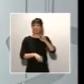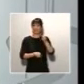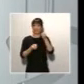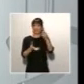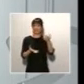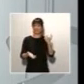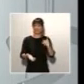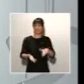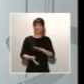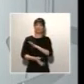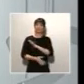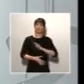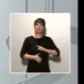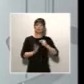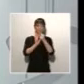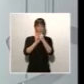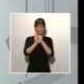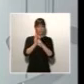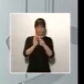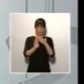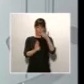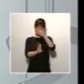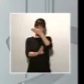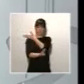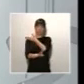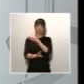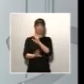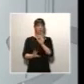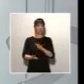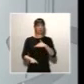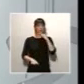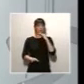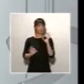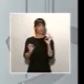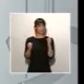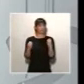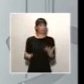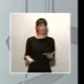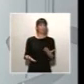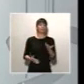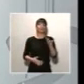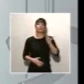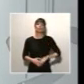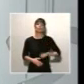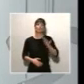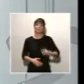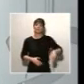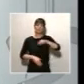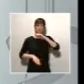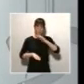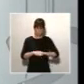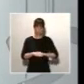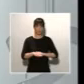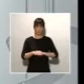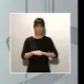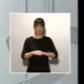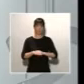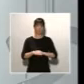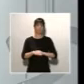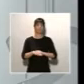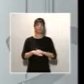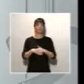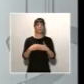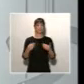medidas puestas hasta ahora parecen suficientes. Lo fundamental es cumplirlas y a partir de lo que pueda pasar en los